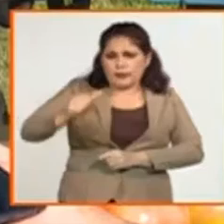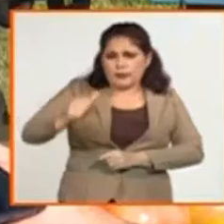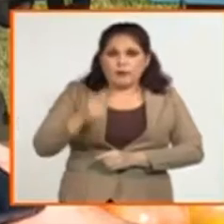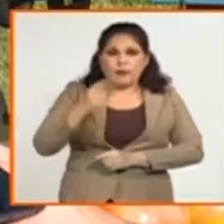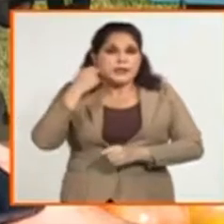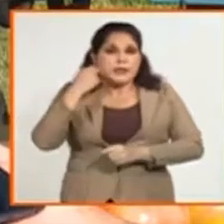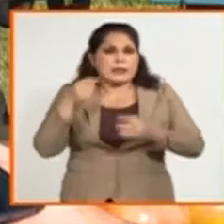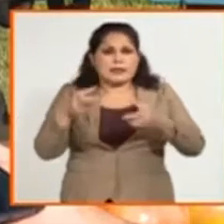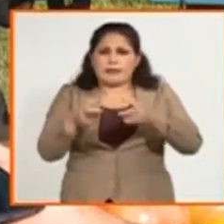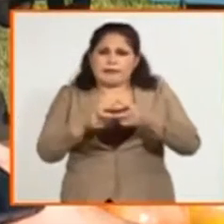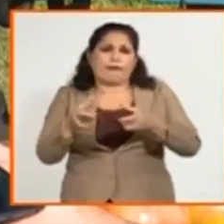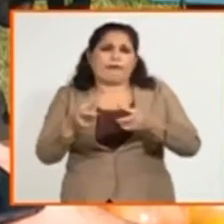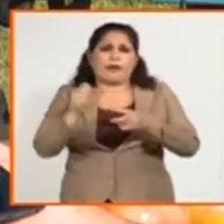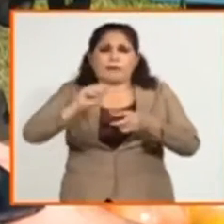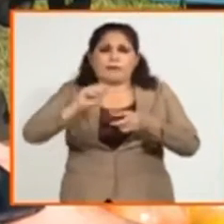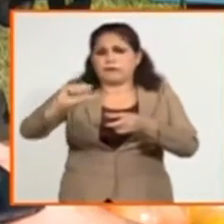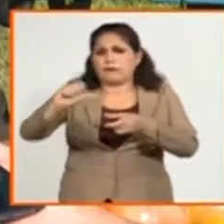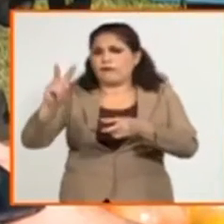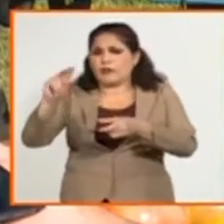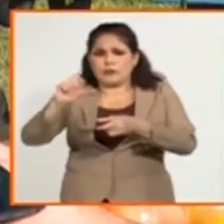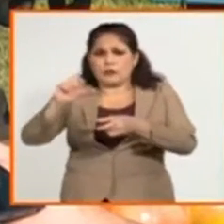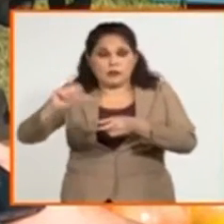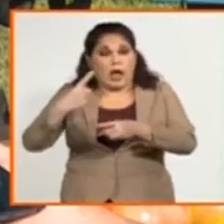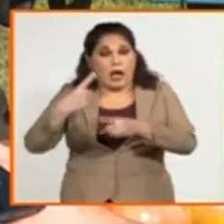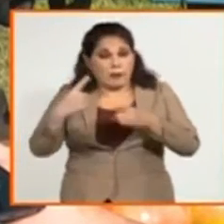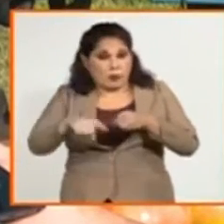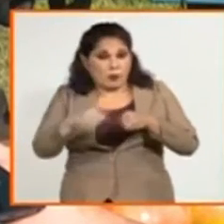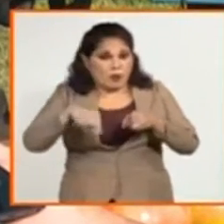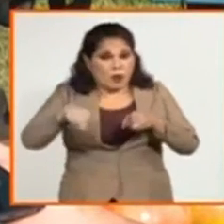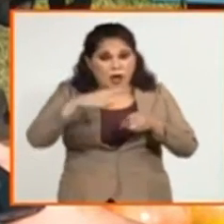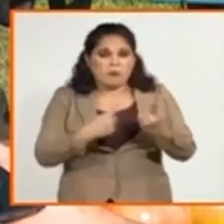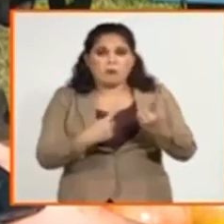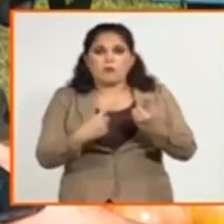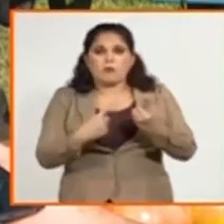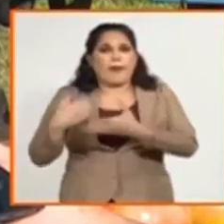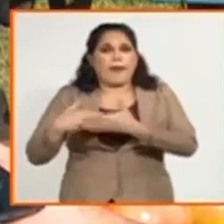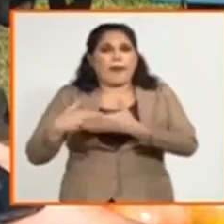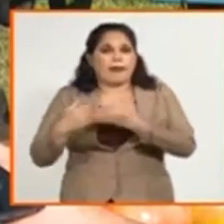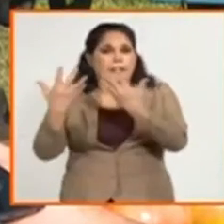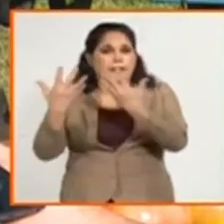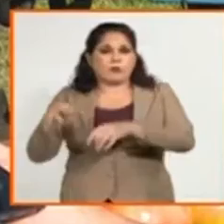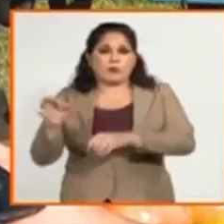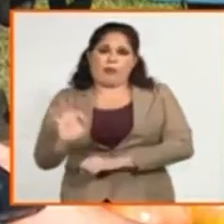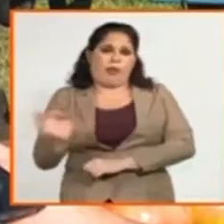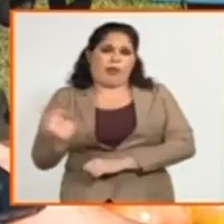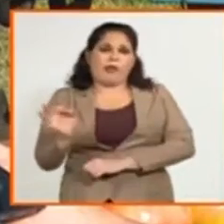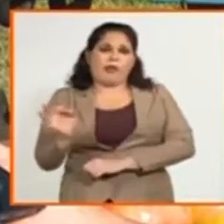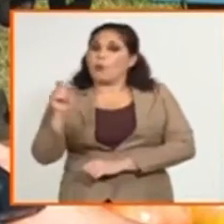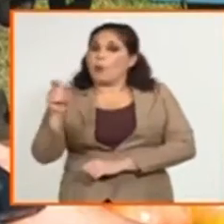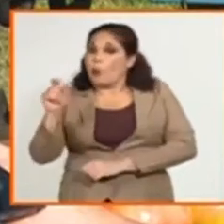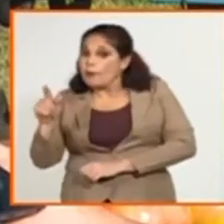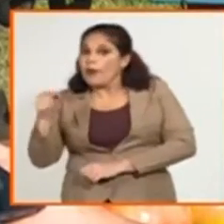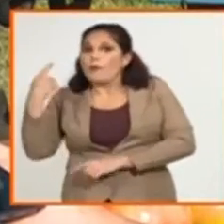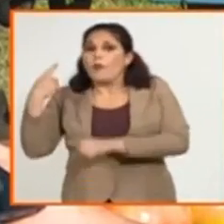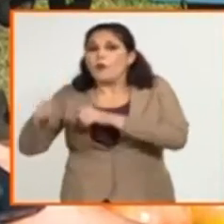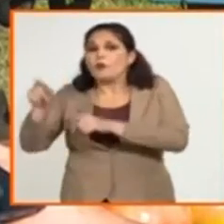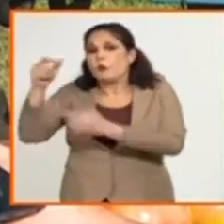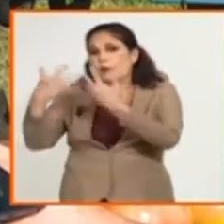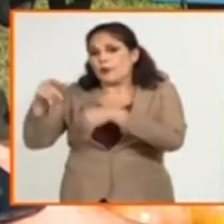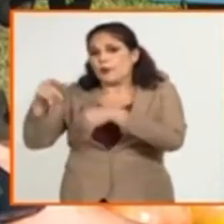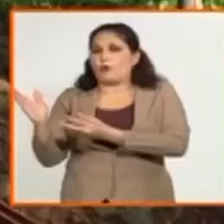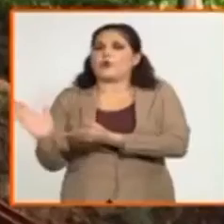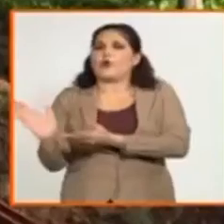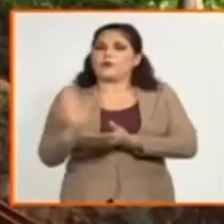adobo, vinagre, vino seco. Hay algunos productos que la CCS no los produce. Lo adquirimos a través de otros productores de